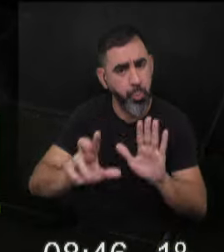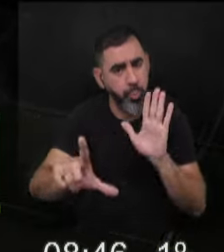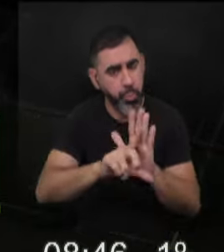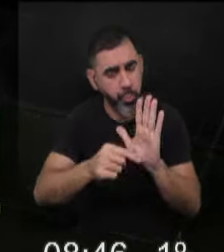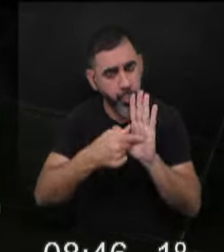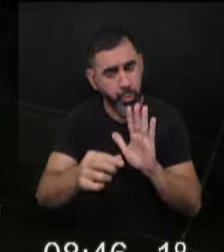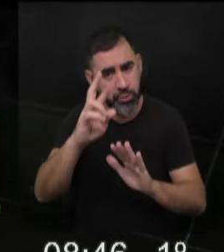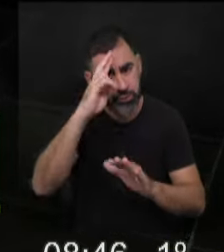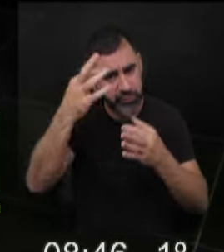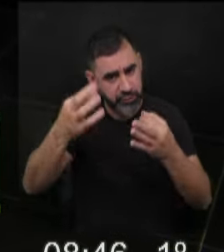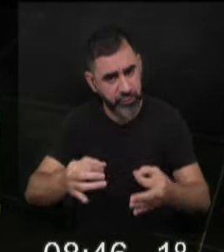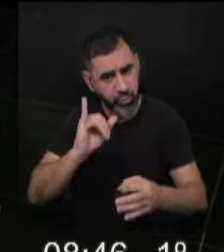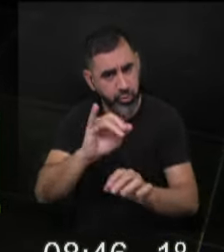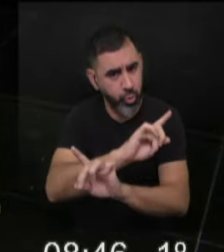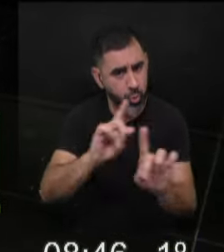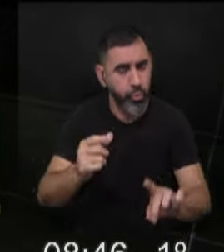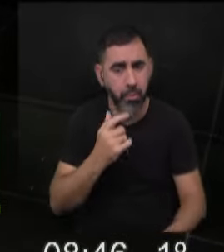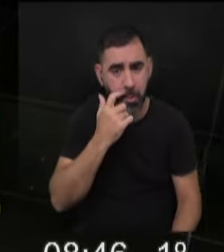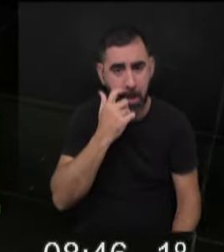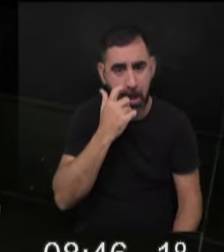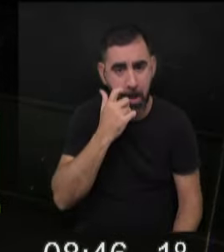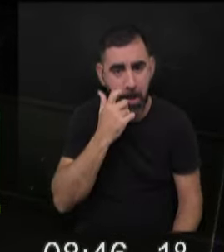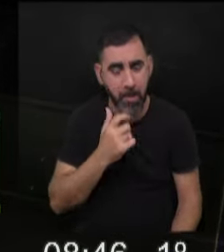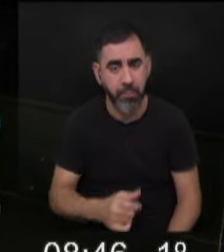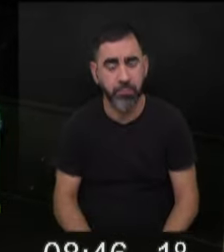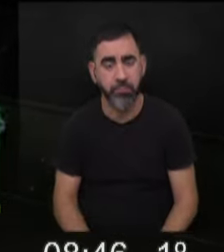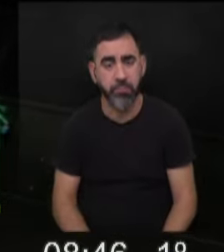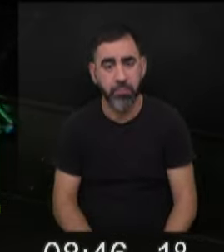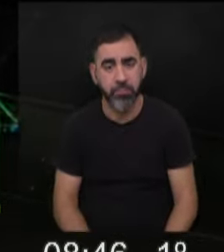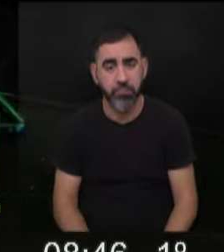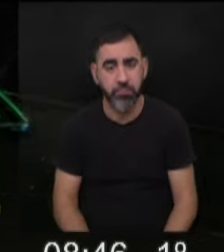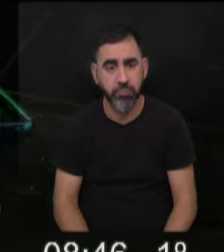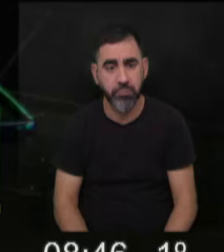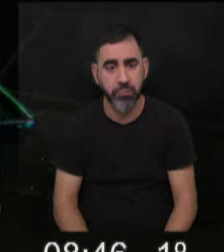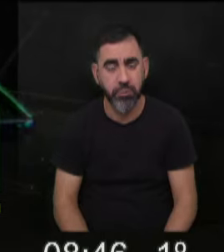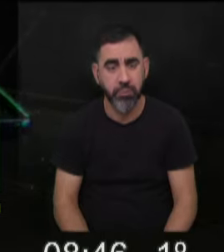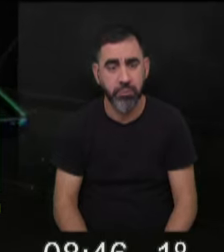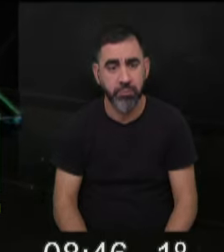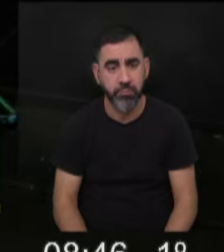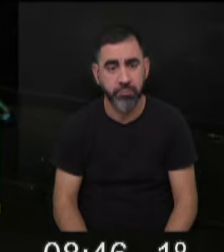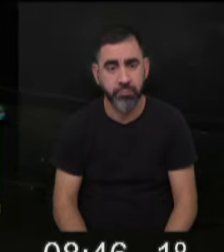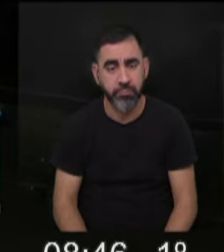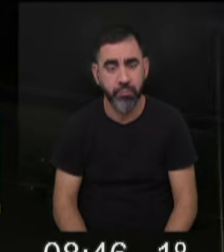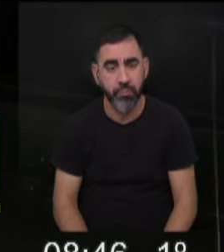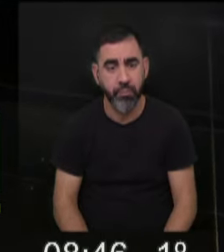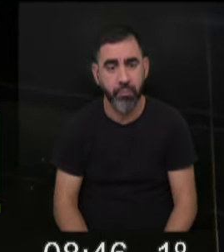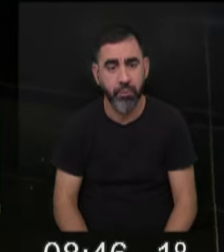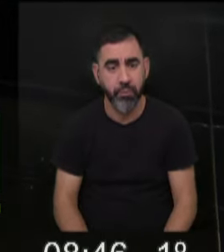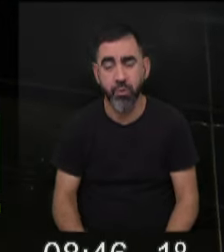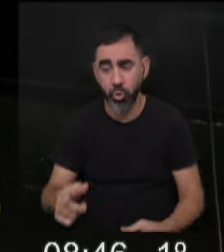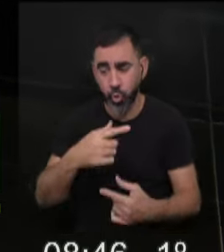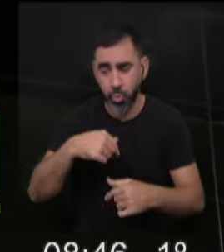que por ley deberían estar en los llamados de la población? Sí, nosotros no miramos del observatorio específicamente eso, porque